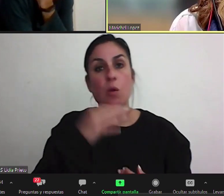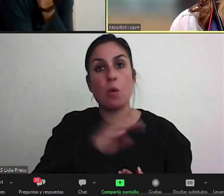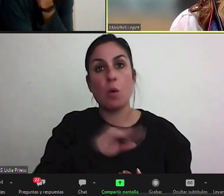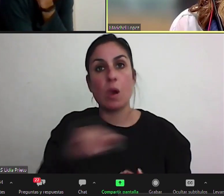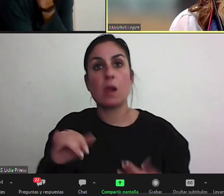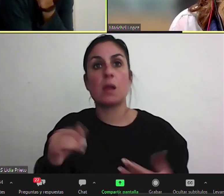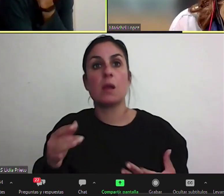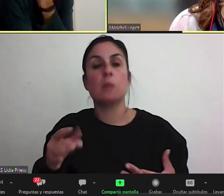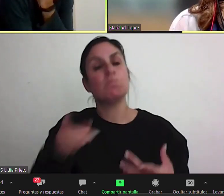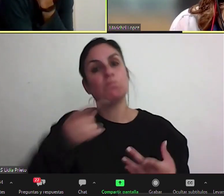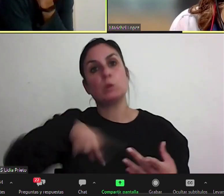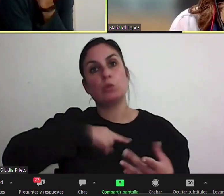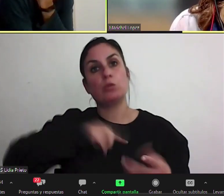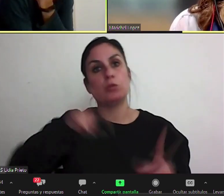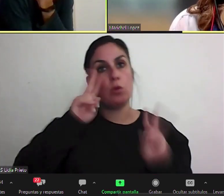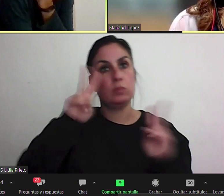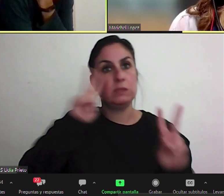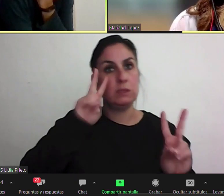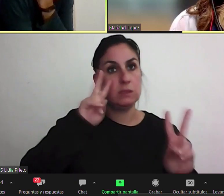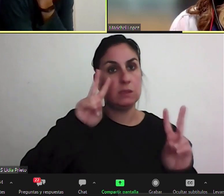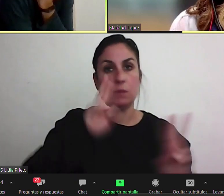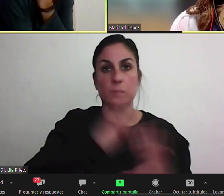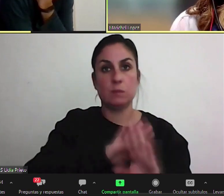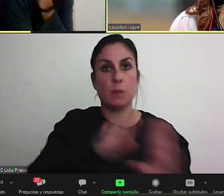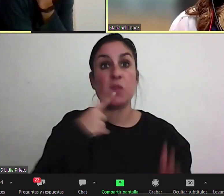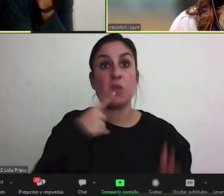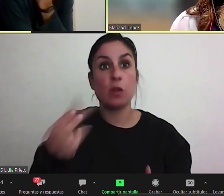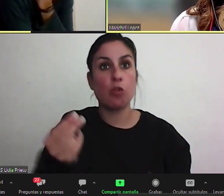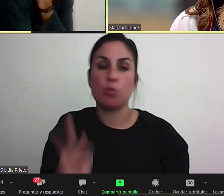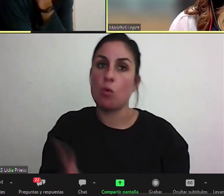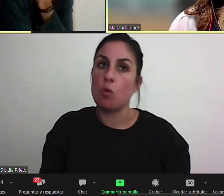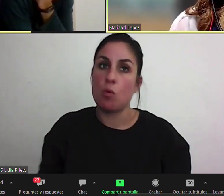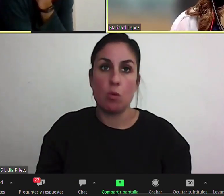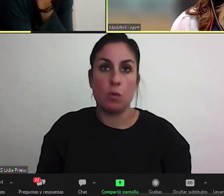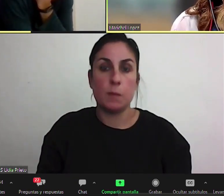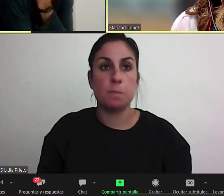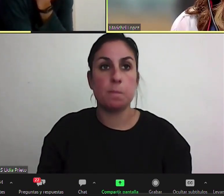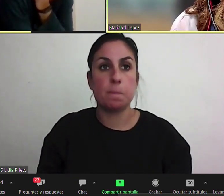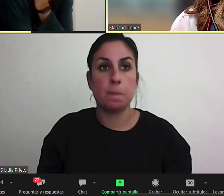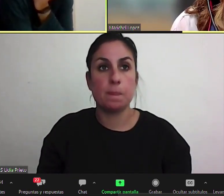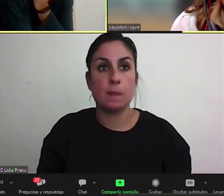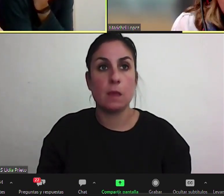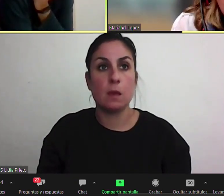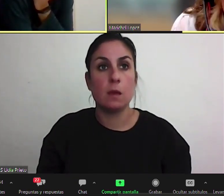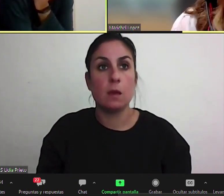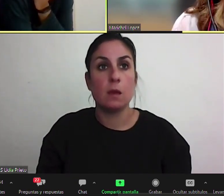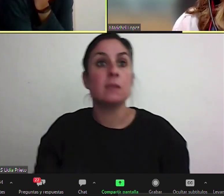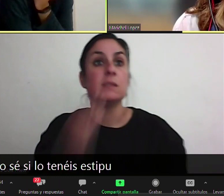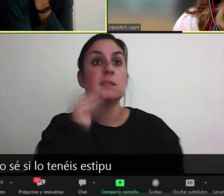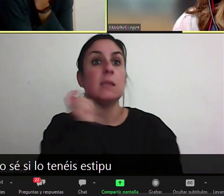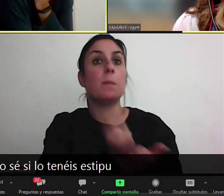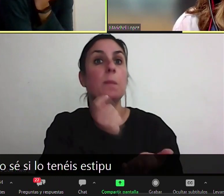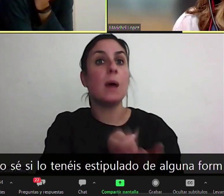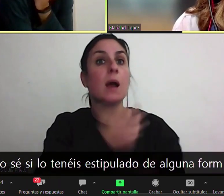más que negarle algo que está dentro del derecho de... Que si lo puede pagar, lo puede pedir. O sea, que